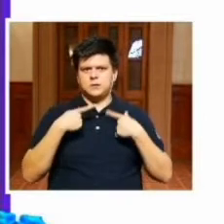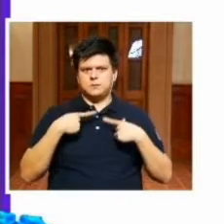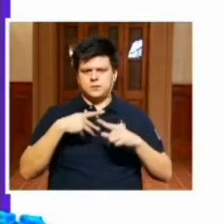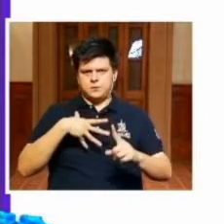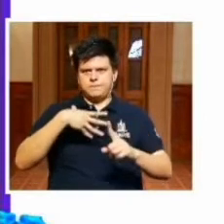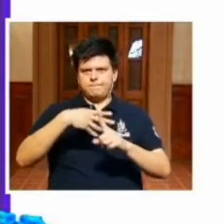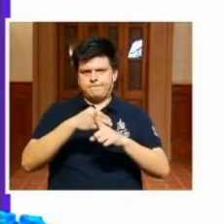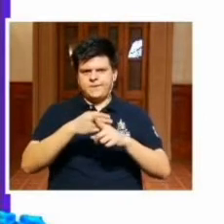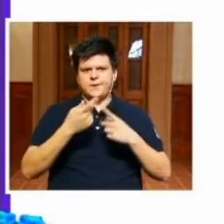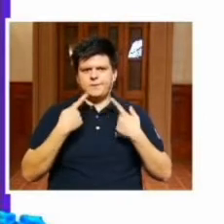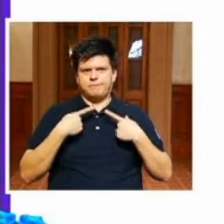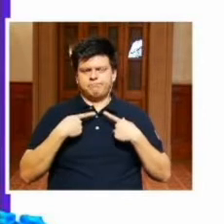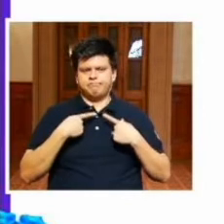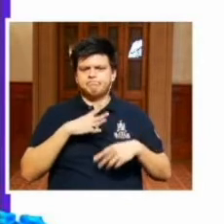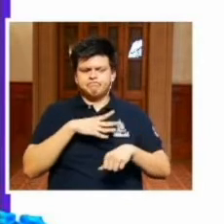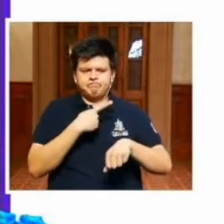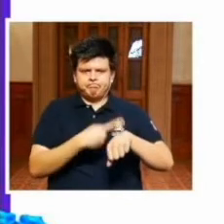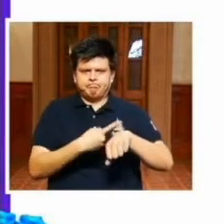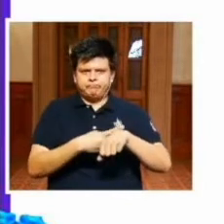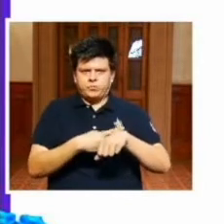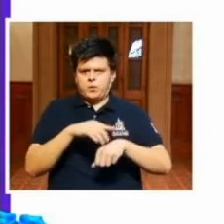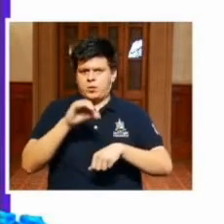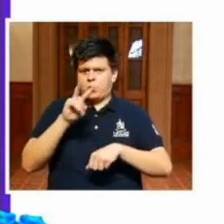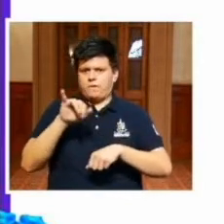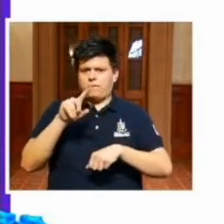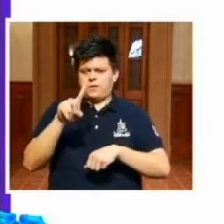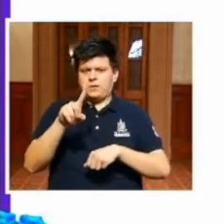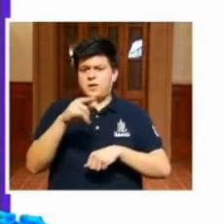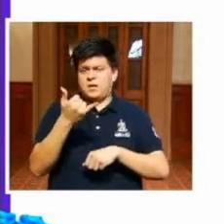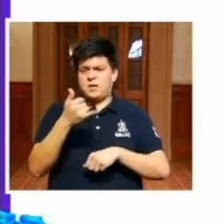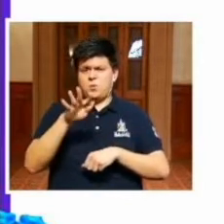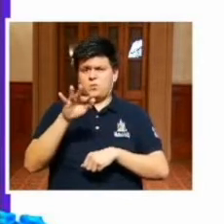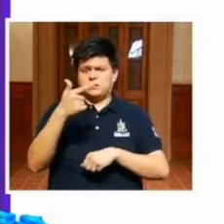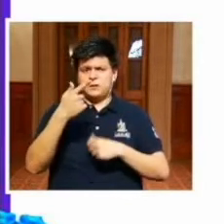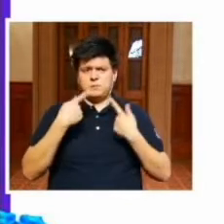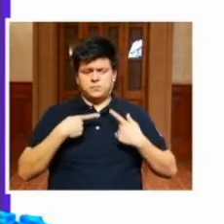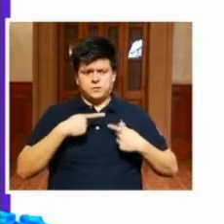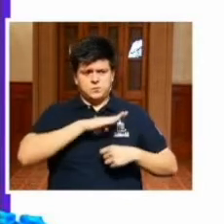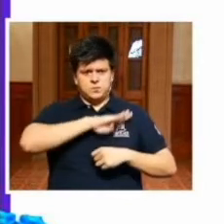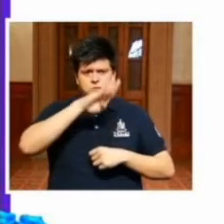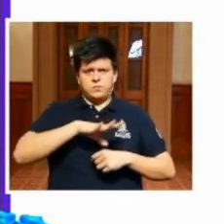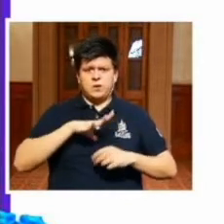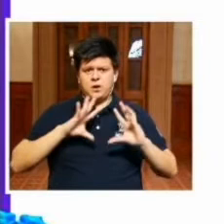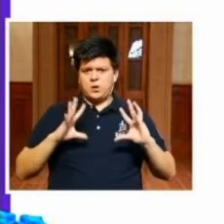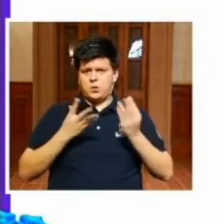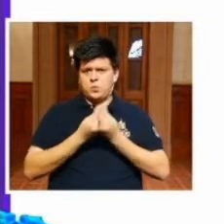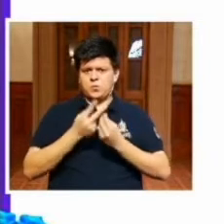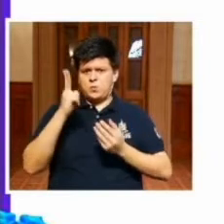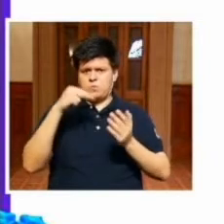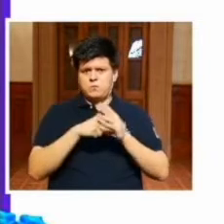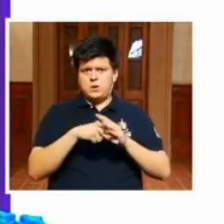pacientes con esta enfermedad y 47 defunciones tenemos un total de 2 mil